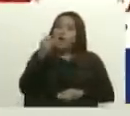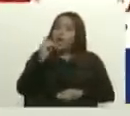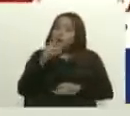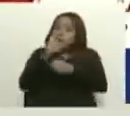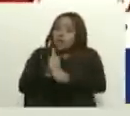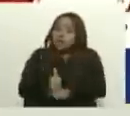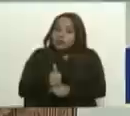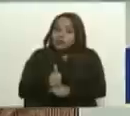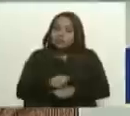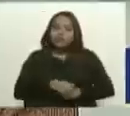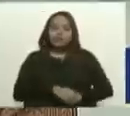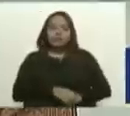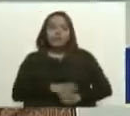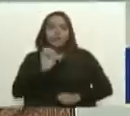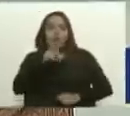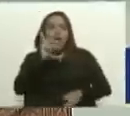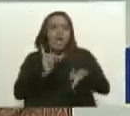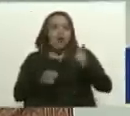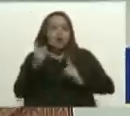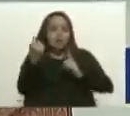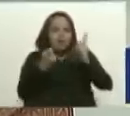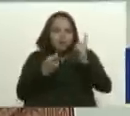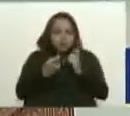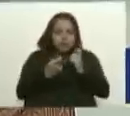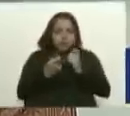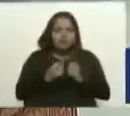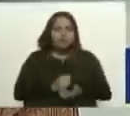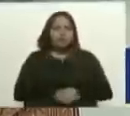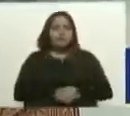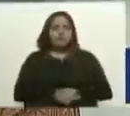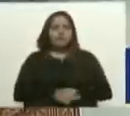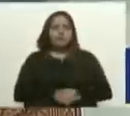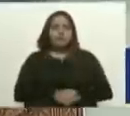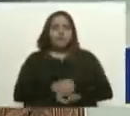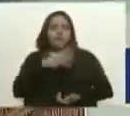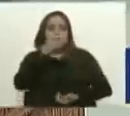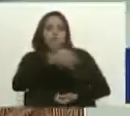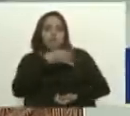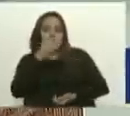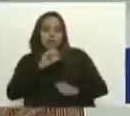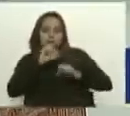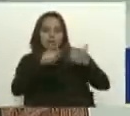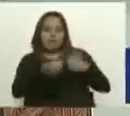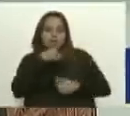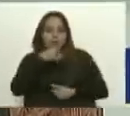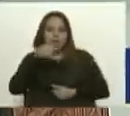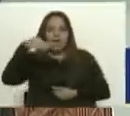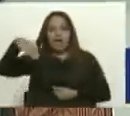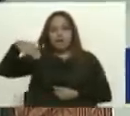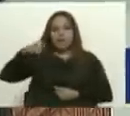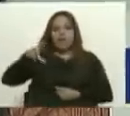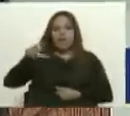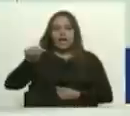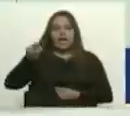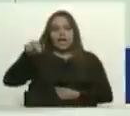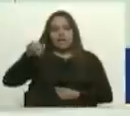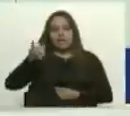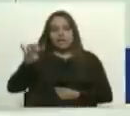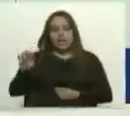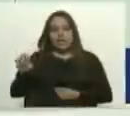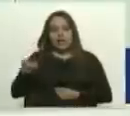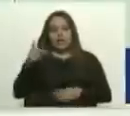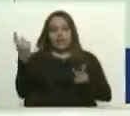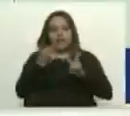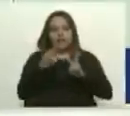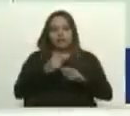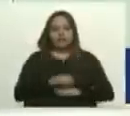les agradezco. Muy buenas tardes. Iniciamos el ciclo de preguntas con Melanie Castillo por Venezolana de Televisión. Muy